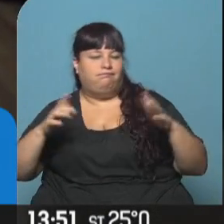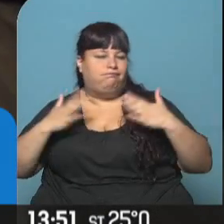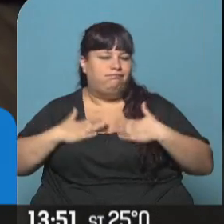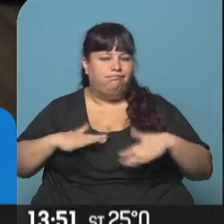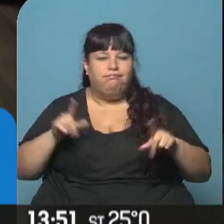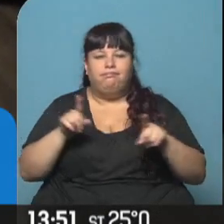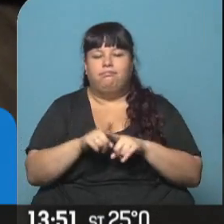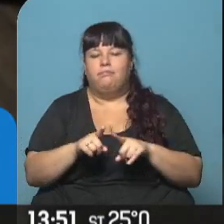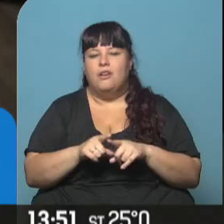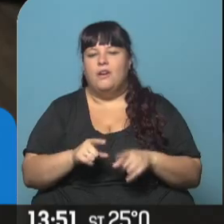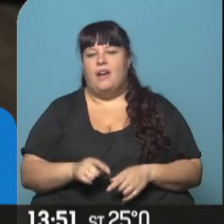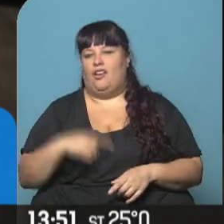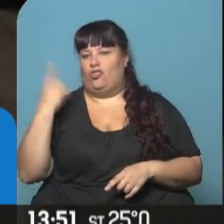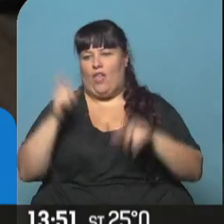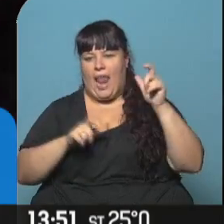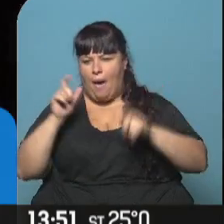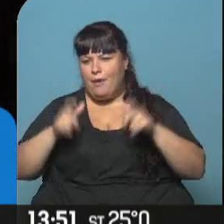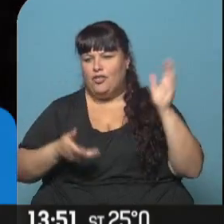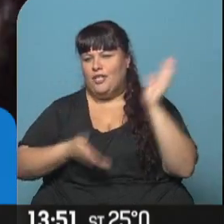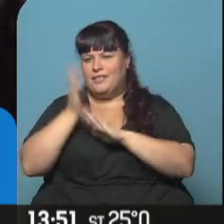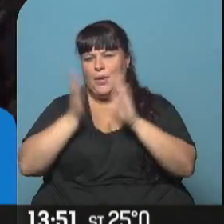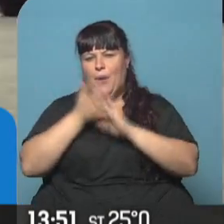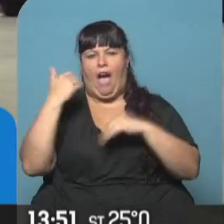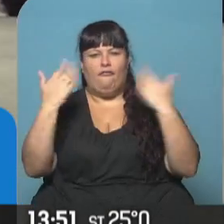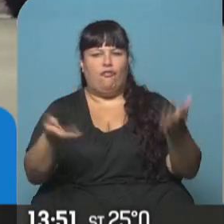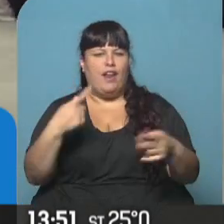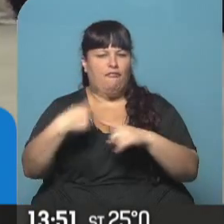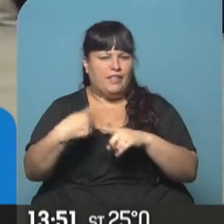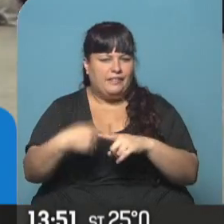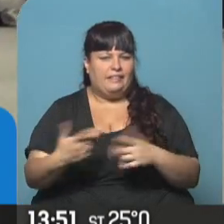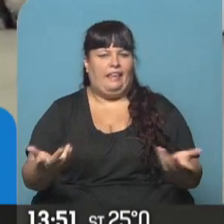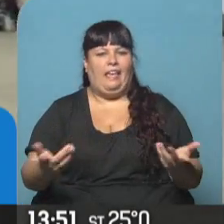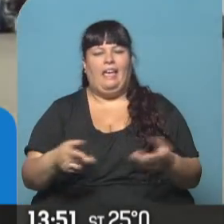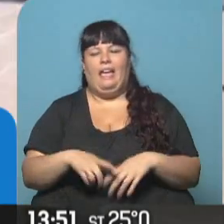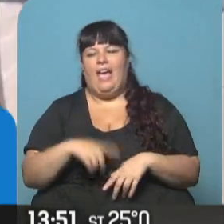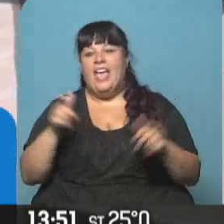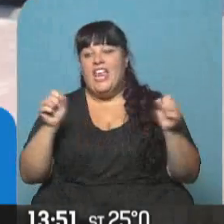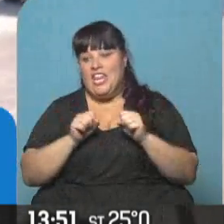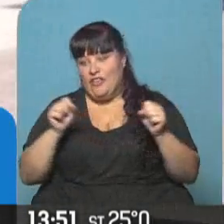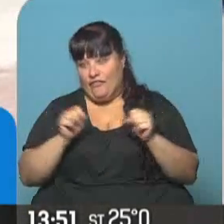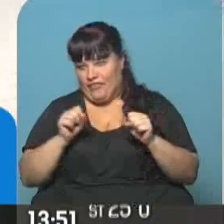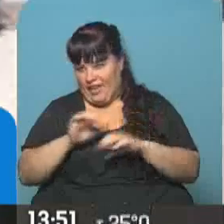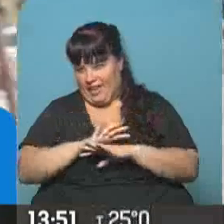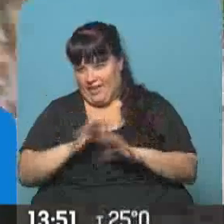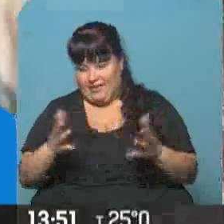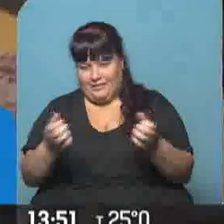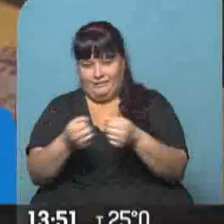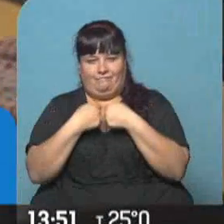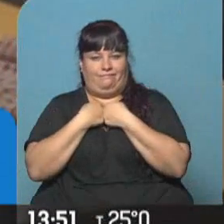¿viste? De que toda la gente sale para afuera a festejar, y un invierno de